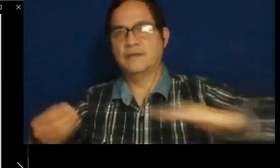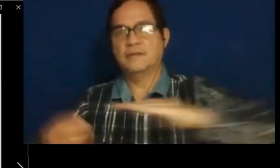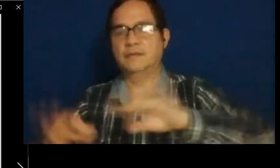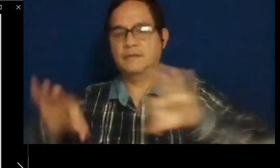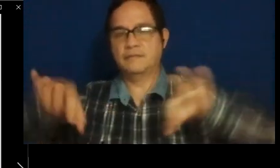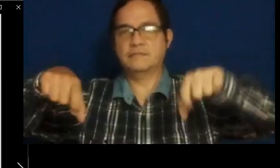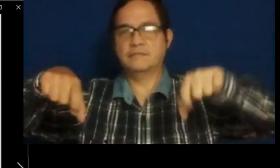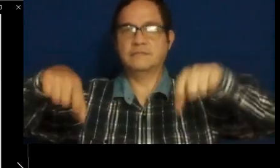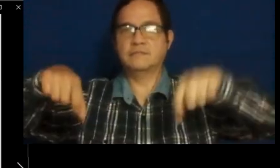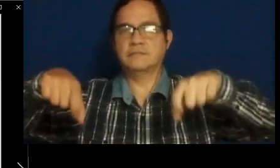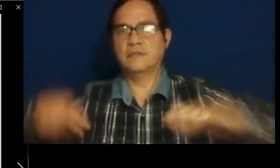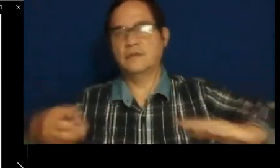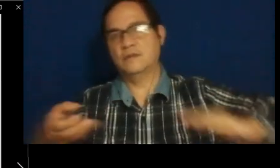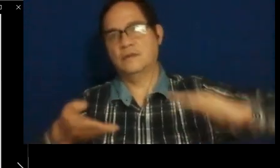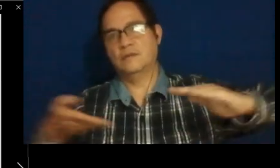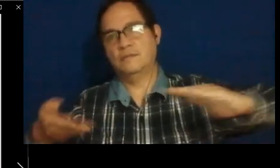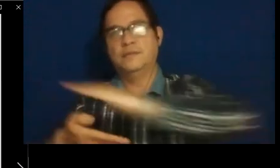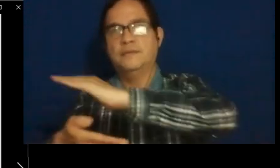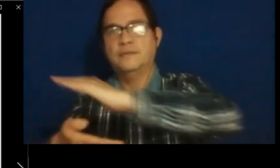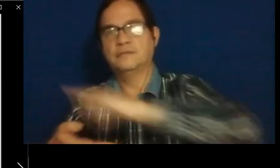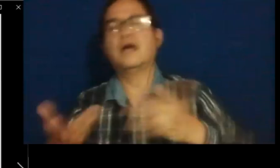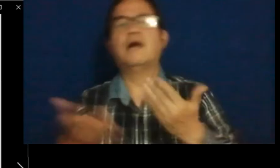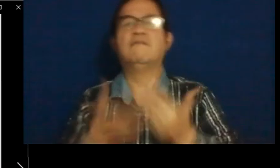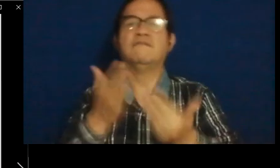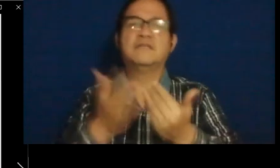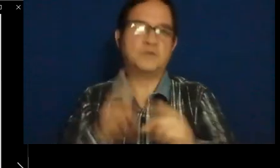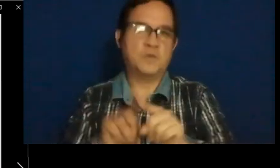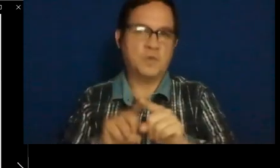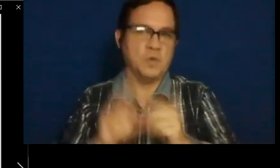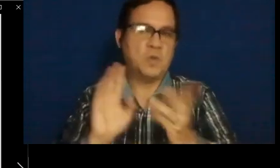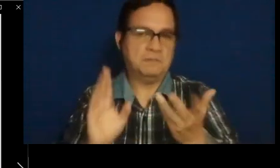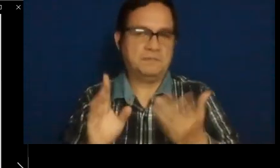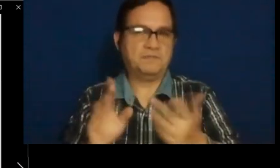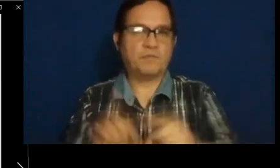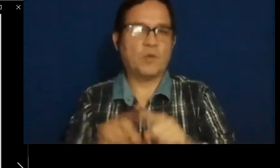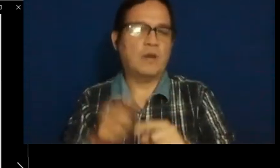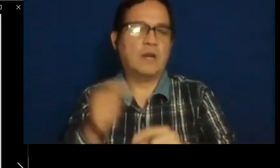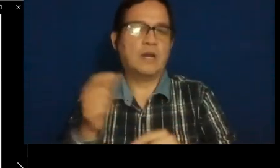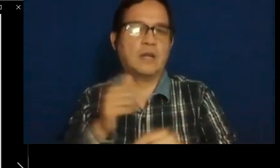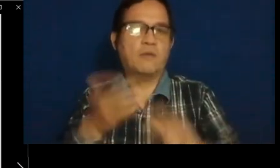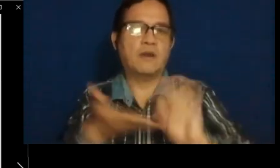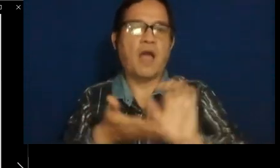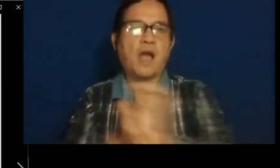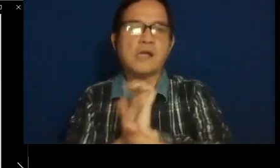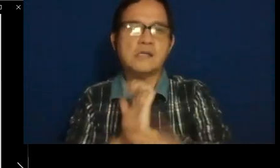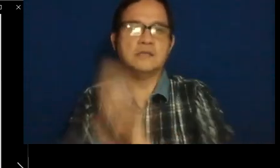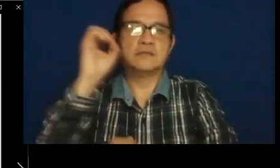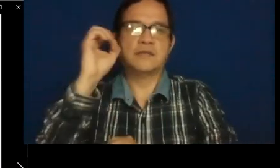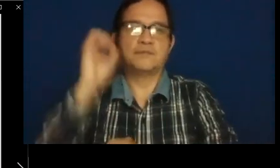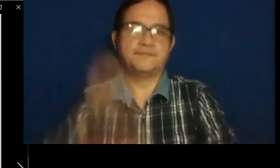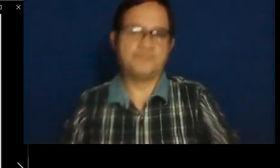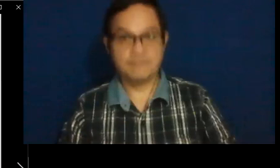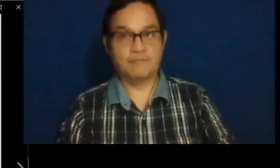están ahí y van a favorecer el movimiento. Esto va a ser digamos que va a cumplir el papel de hacer que la